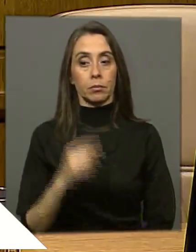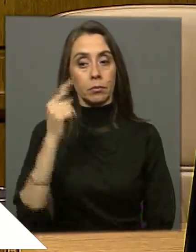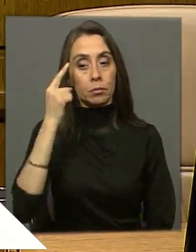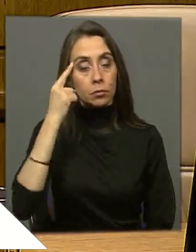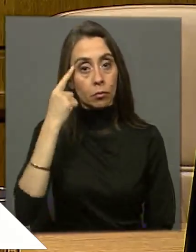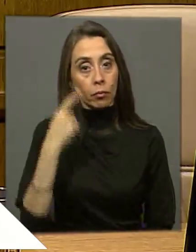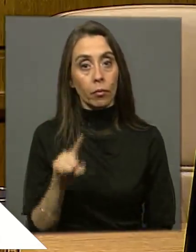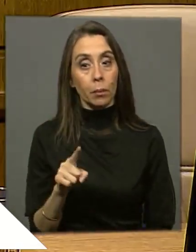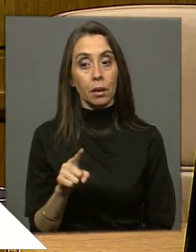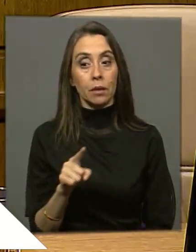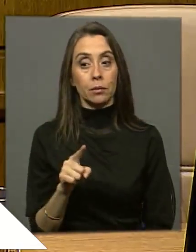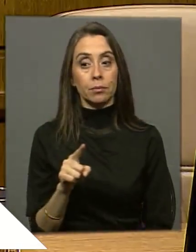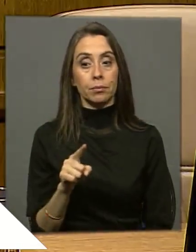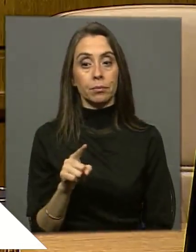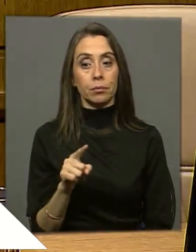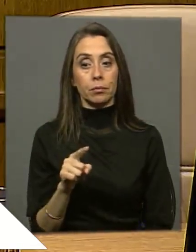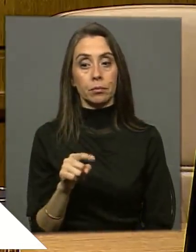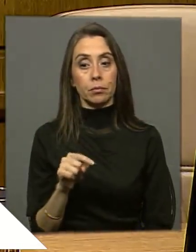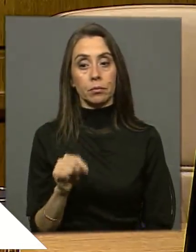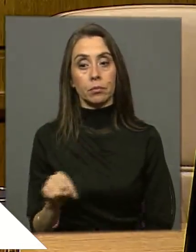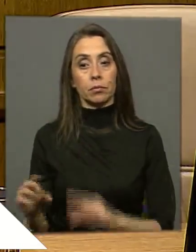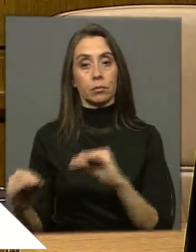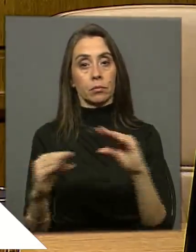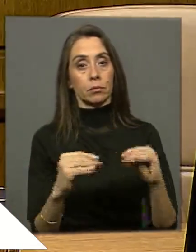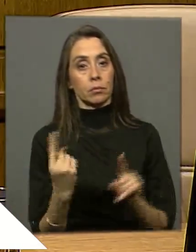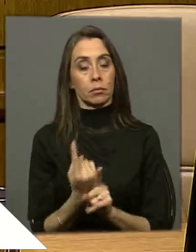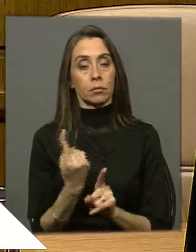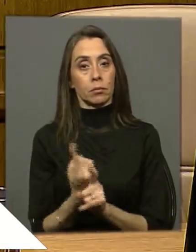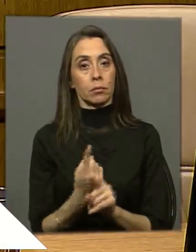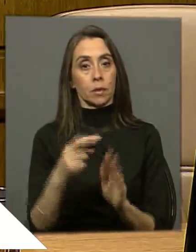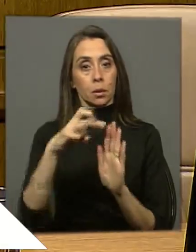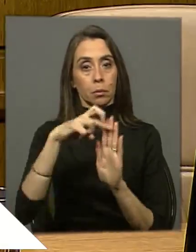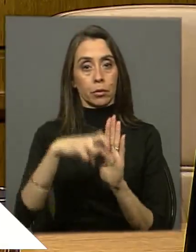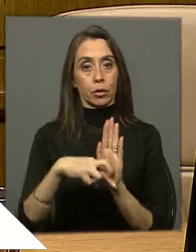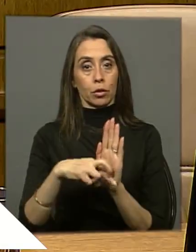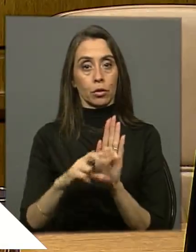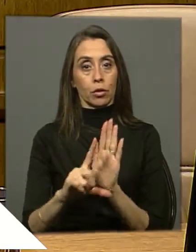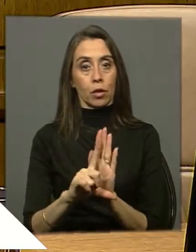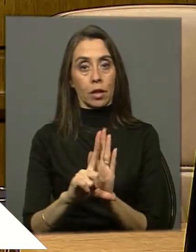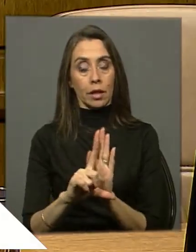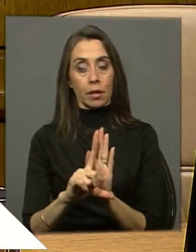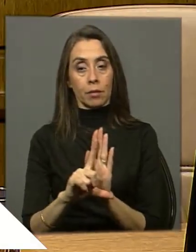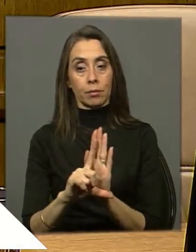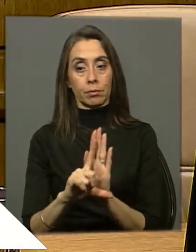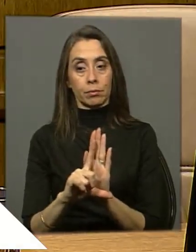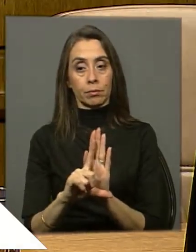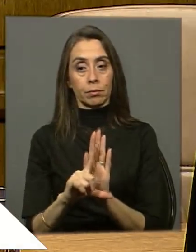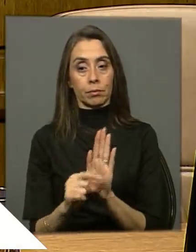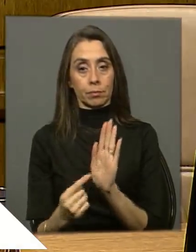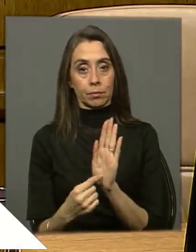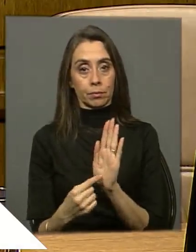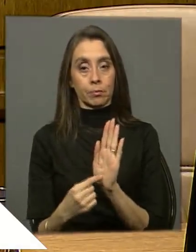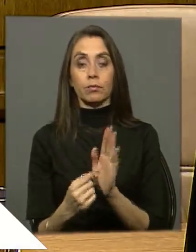Pero, aquí estamos hablando de un proyecto de ley que se plantea